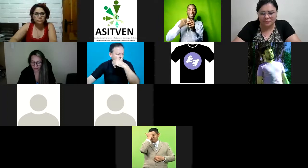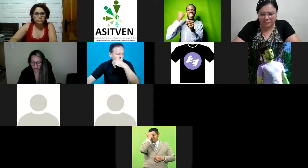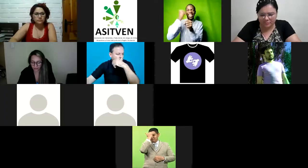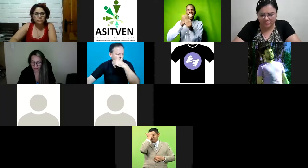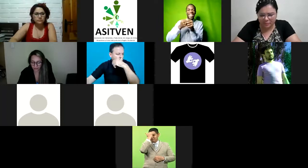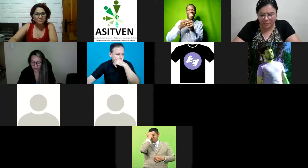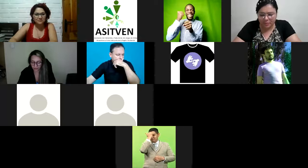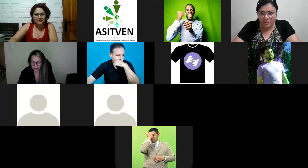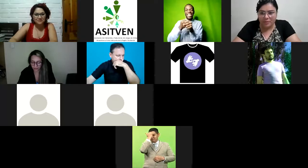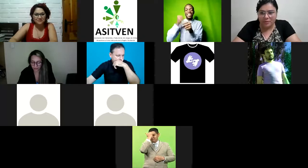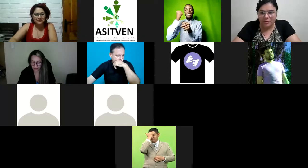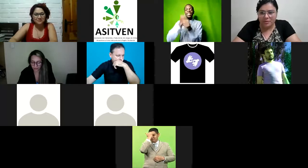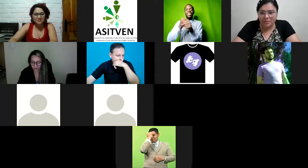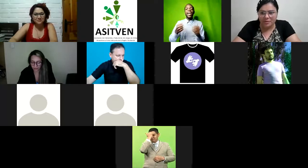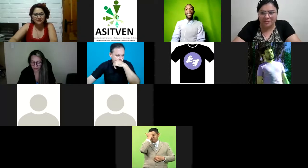Como trabajo.